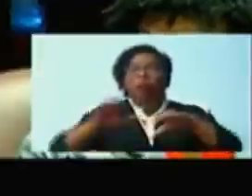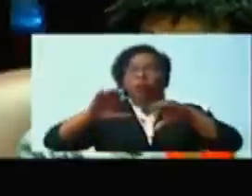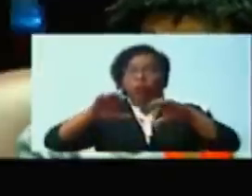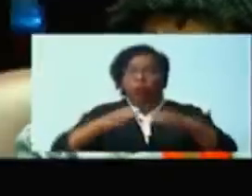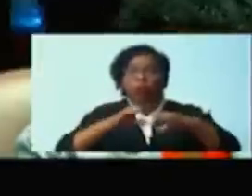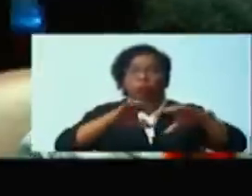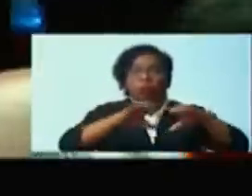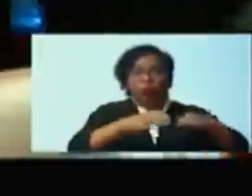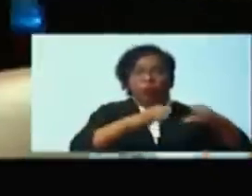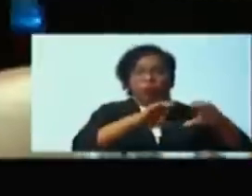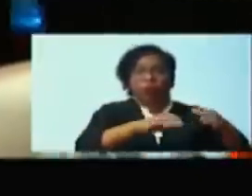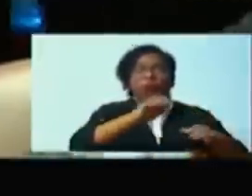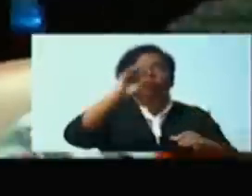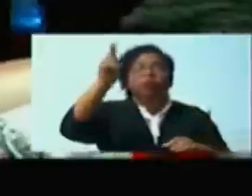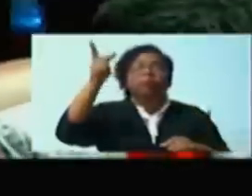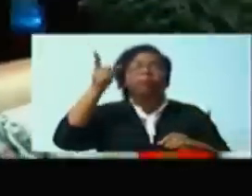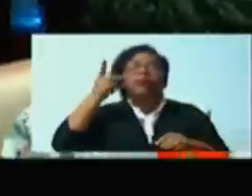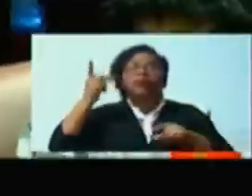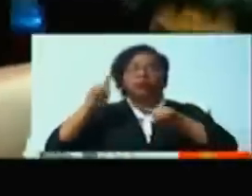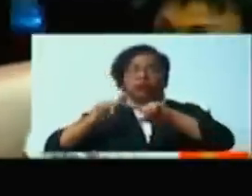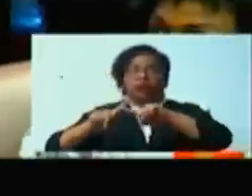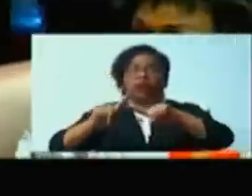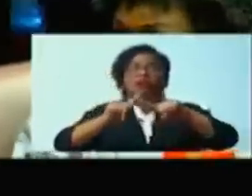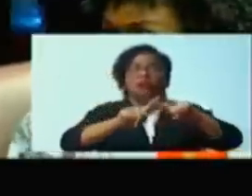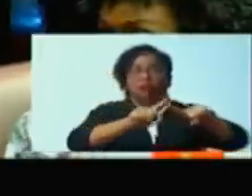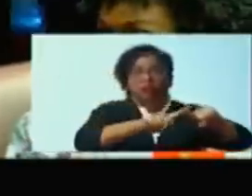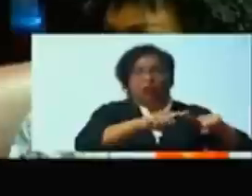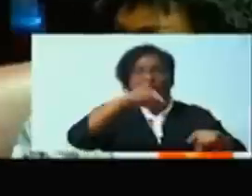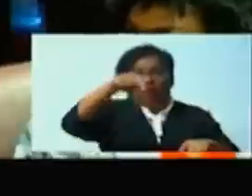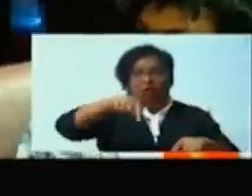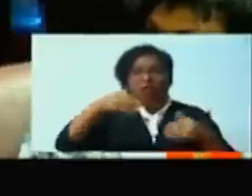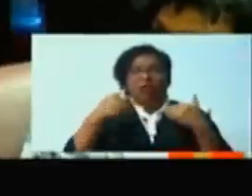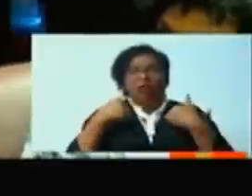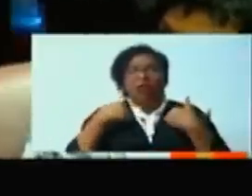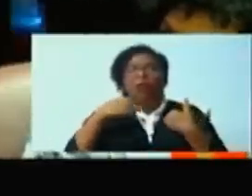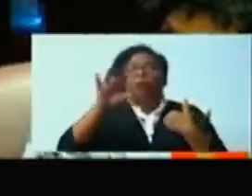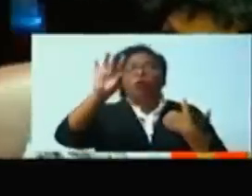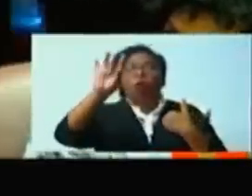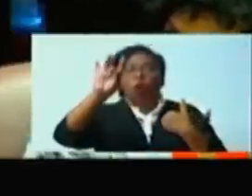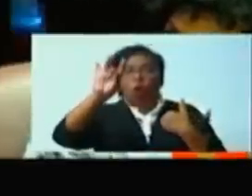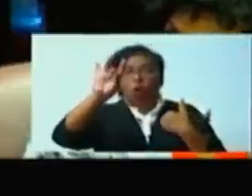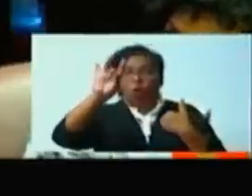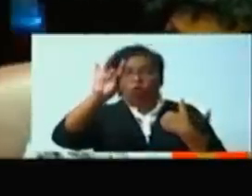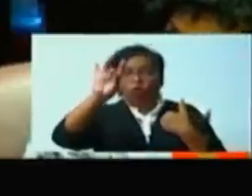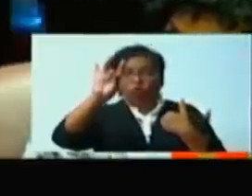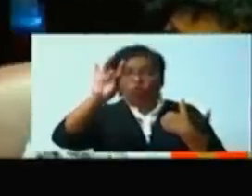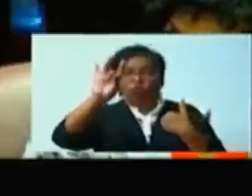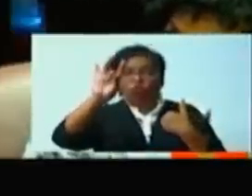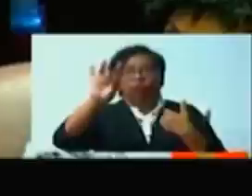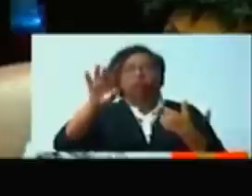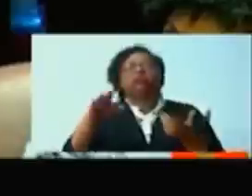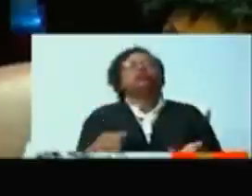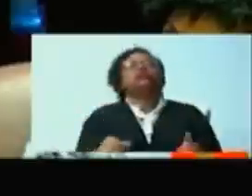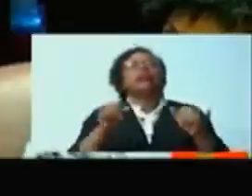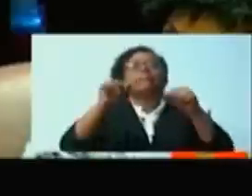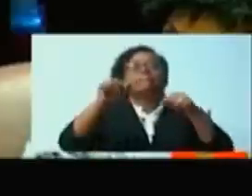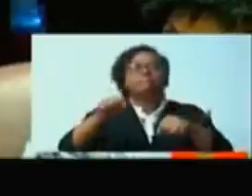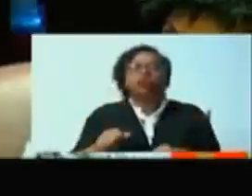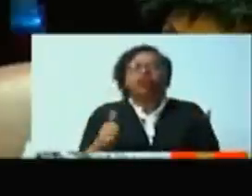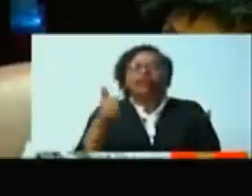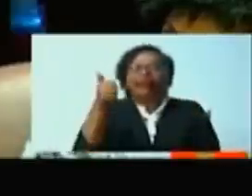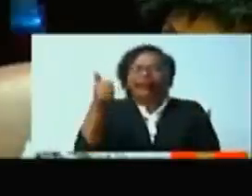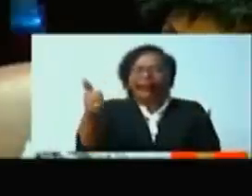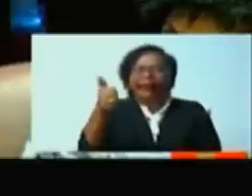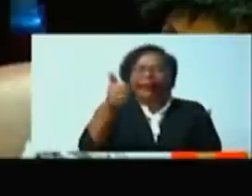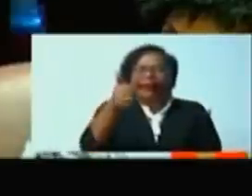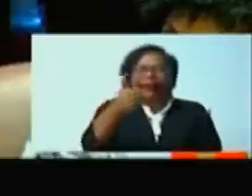diputados hay ocho bloques Y eso permitiría que no se sienta que hay un Matiz político y que una mayoría que el partido que